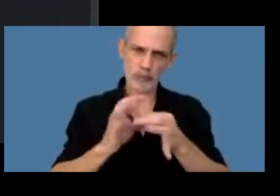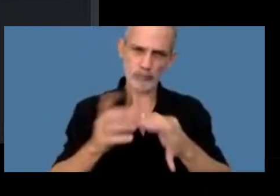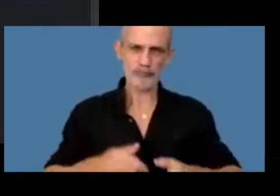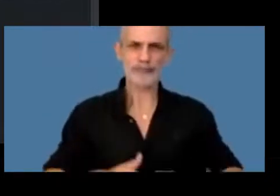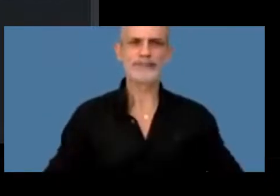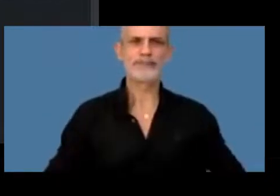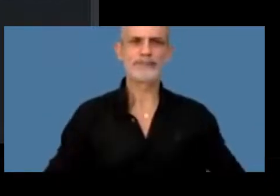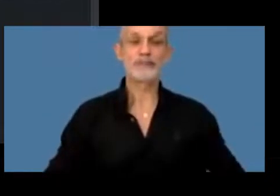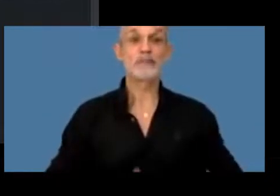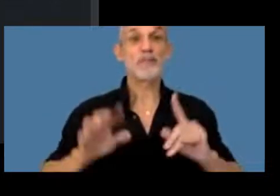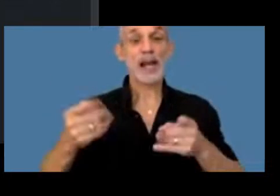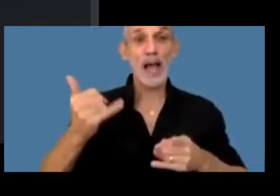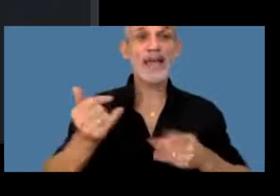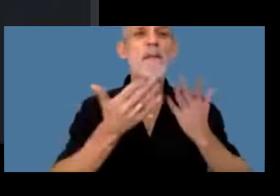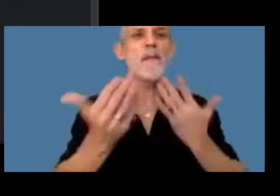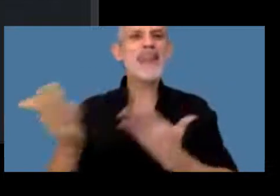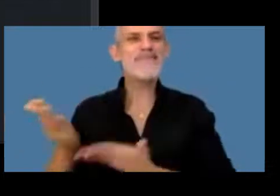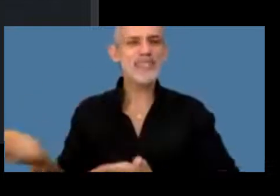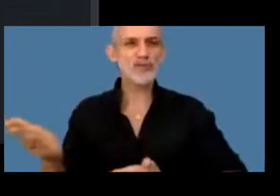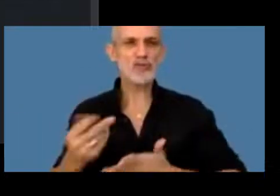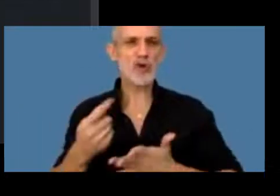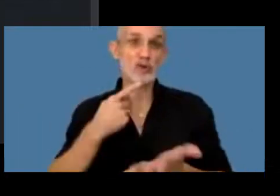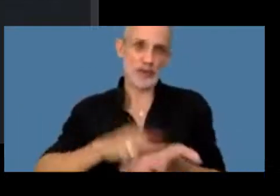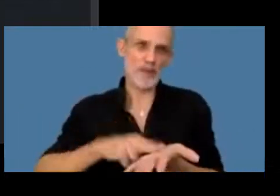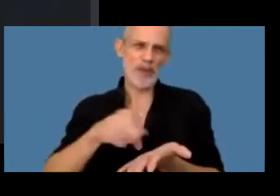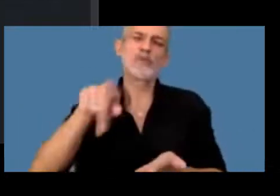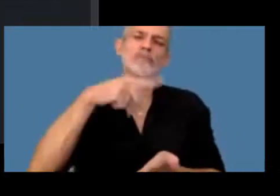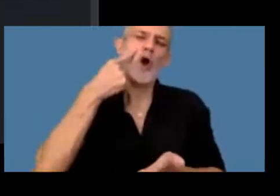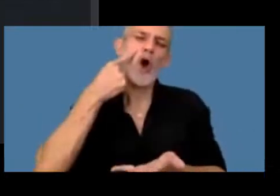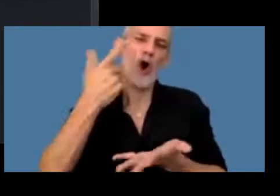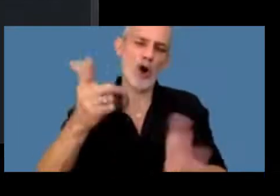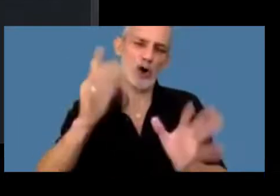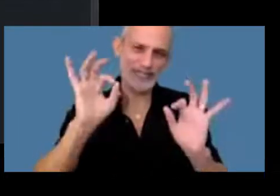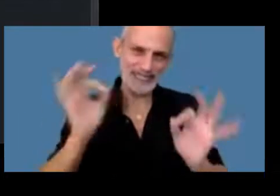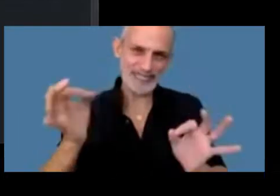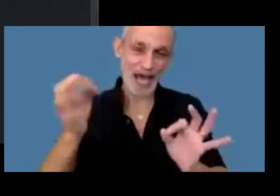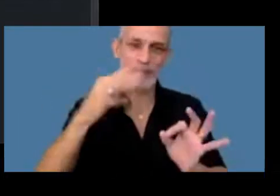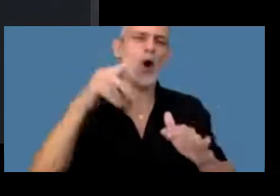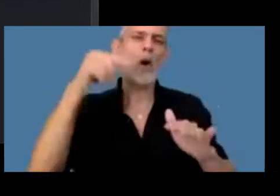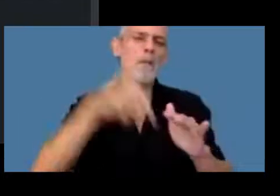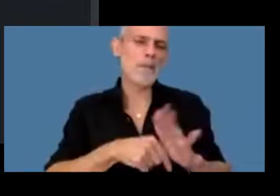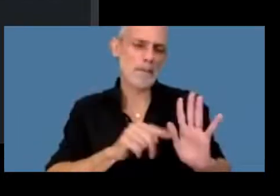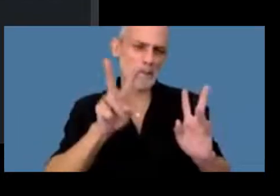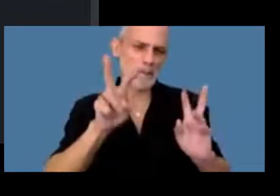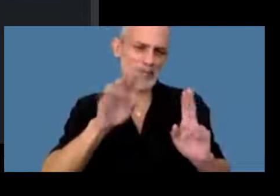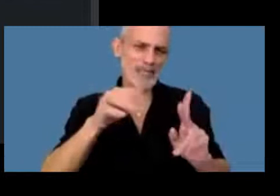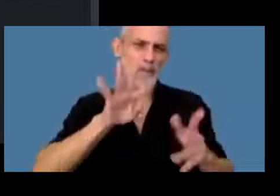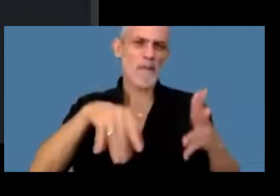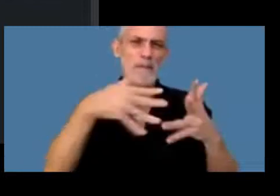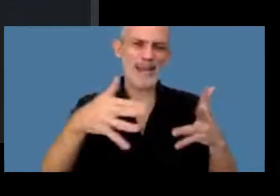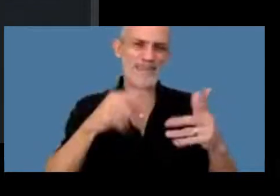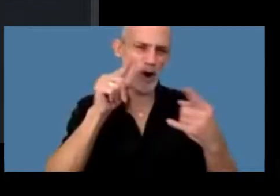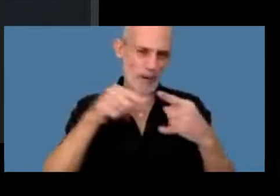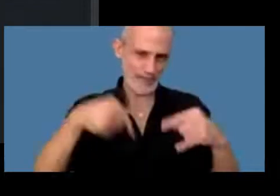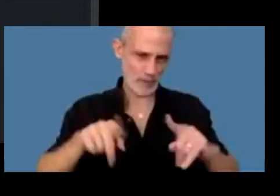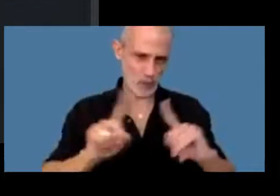Y después hay beneficios fiscales que ya los conocen ustedes y por ahí nos estamos metiendo en temas de planificación fiscal que no es el objetivo, ¿no?